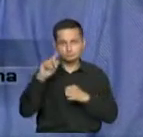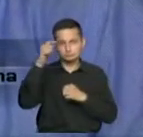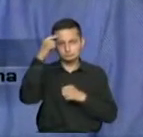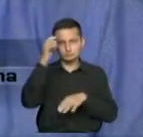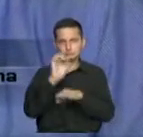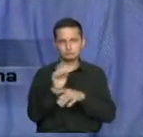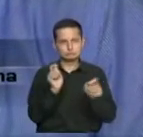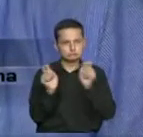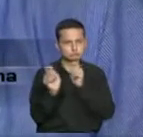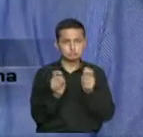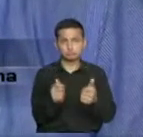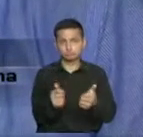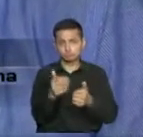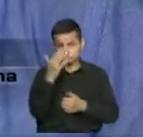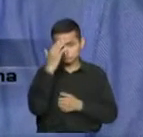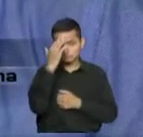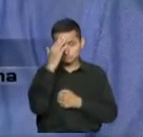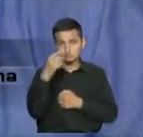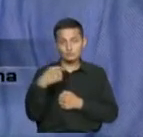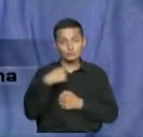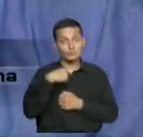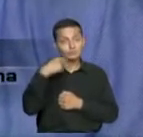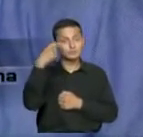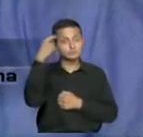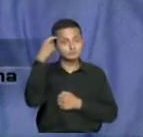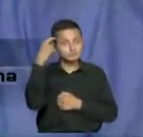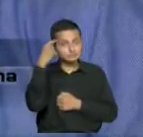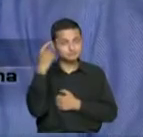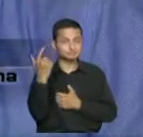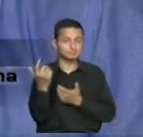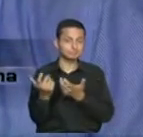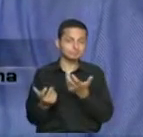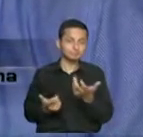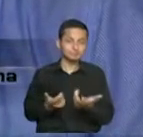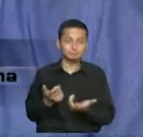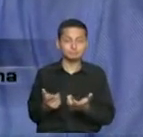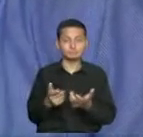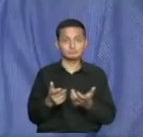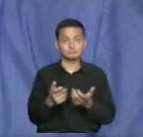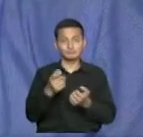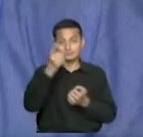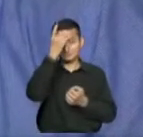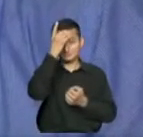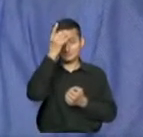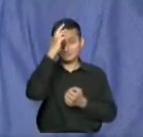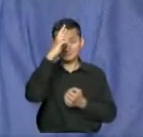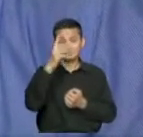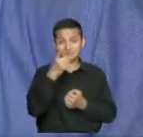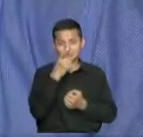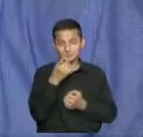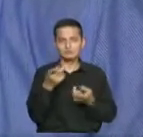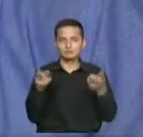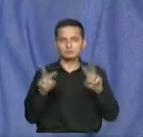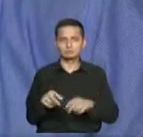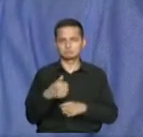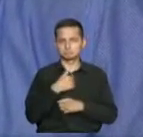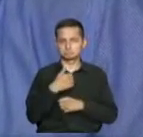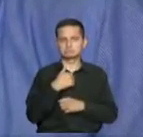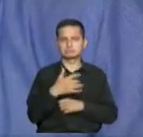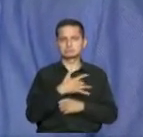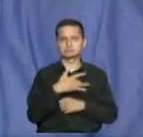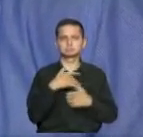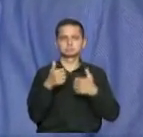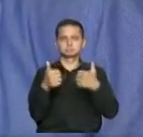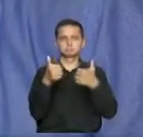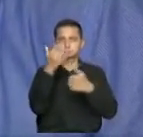Ecuador, y yo creo que el pueblo dominicano, y al menos nosotros, sentimos una buena expectativa porque es